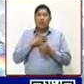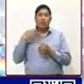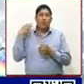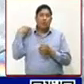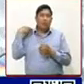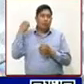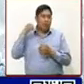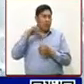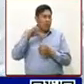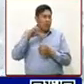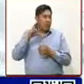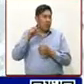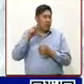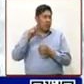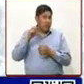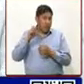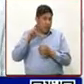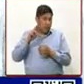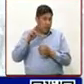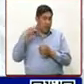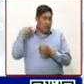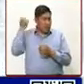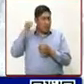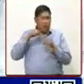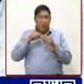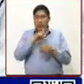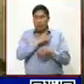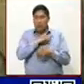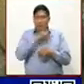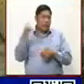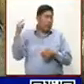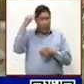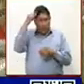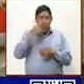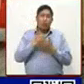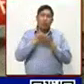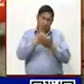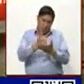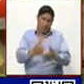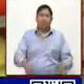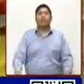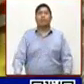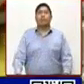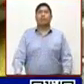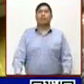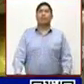coronel, Gunter Agudo Mendoza, que es comandante policial El Alto.